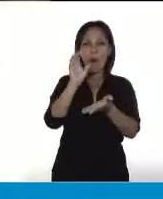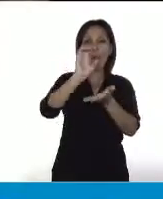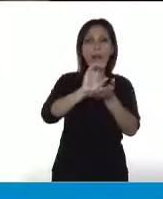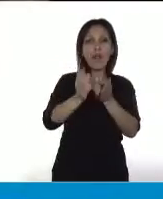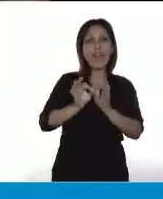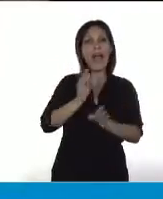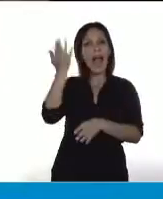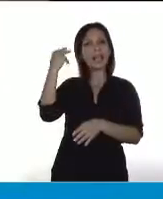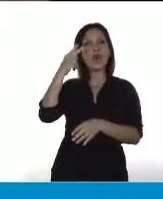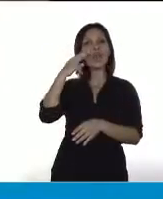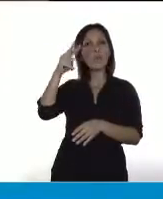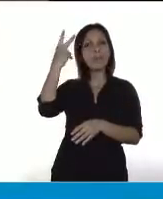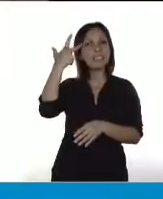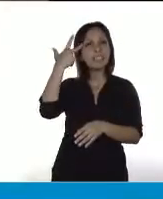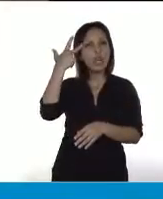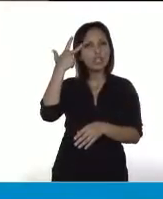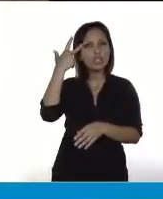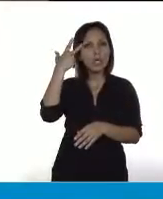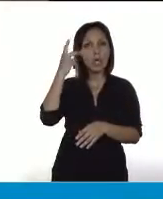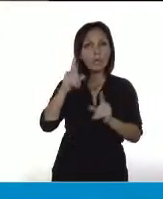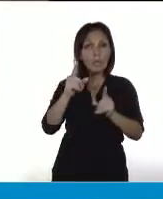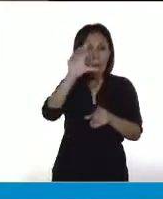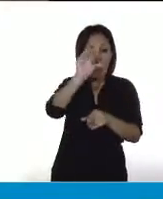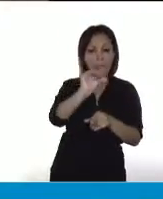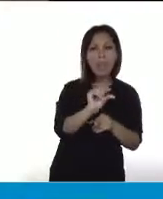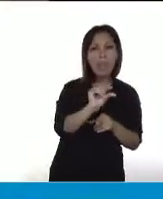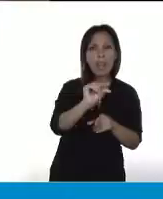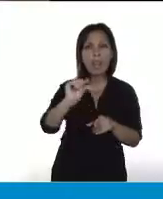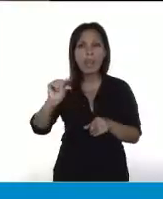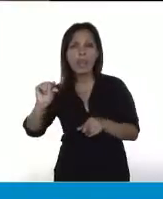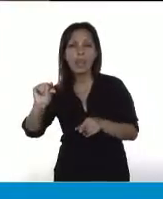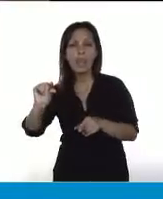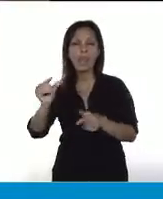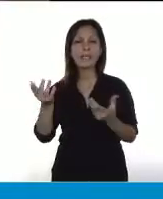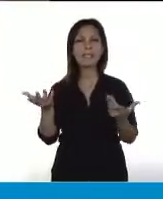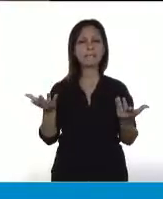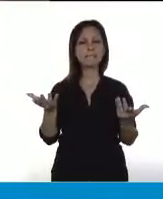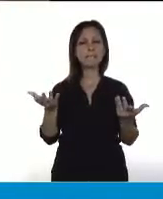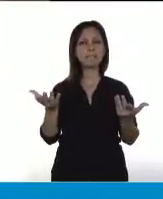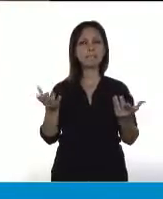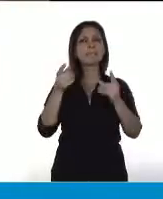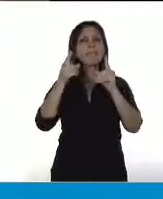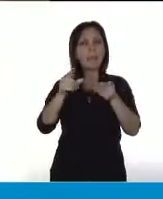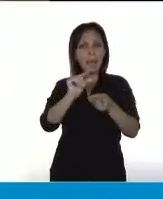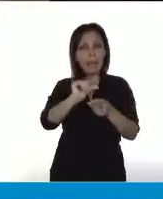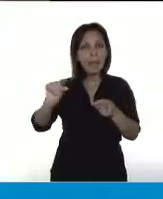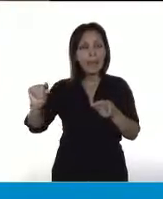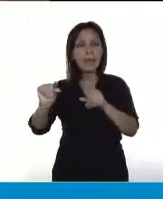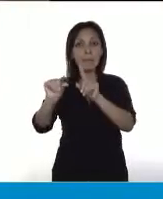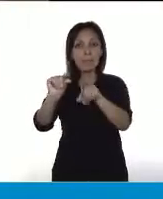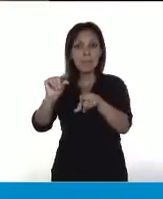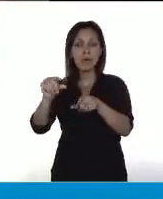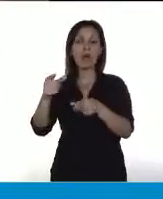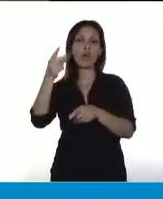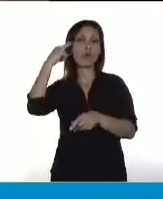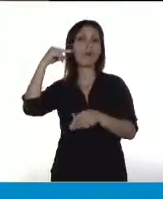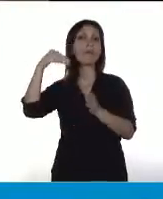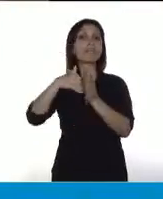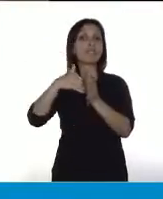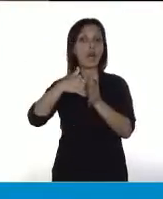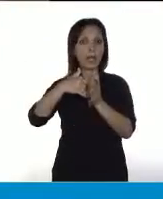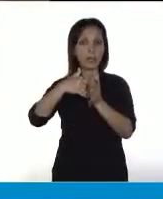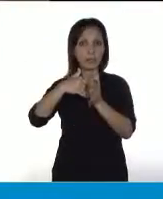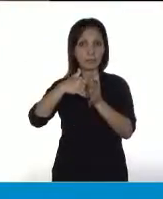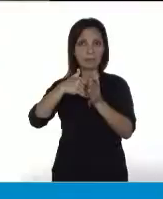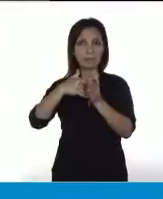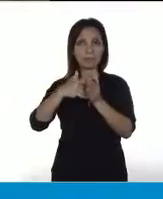las partidas más bajas de la última década. Y además una parte importante de los 9 millones